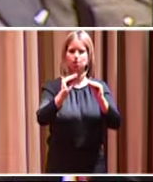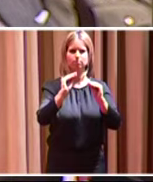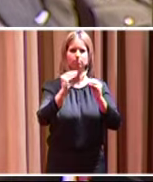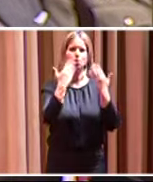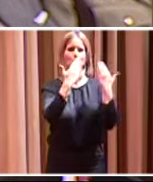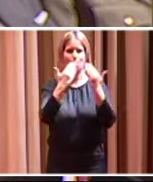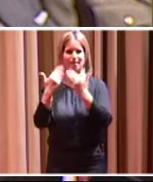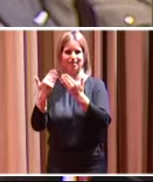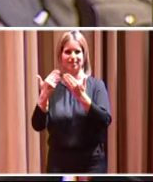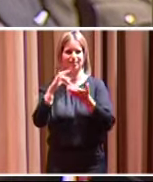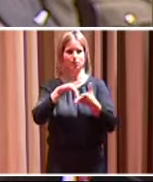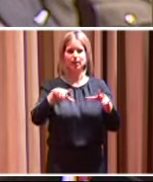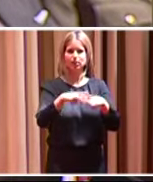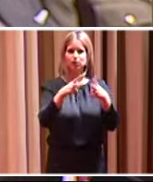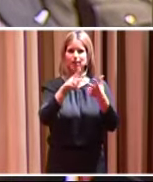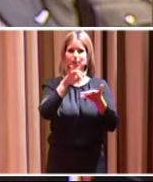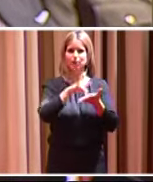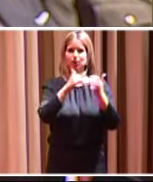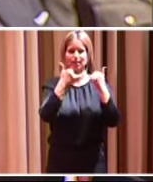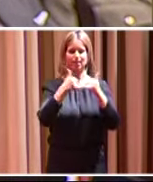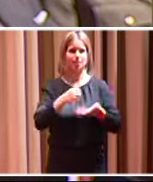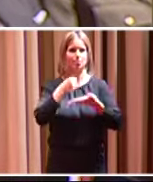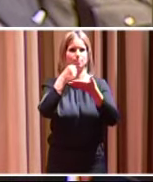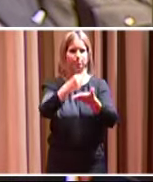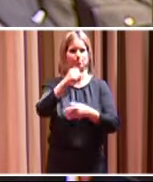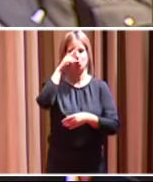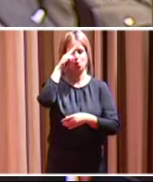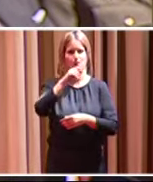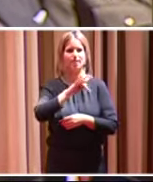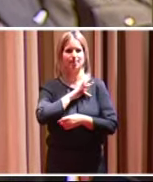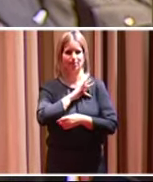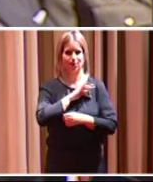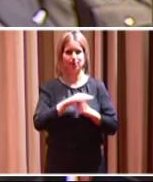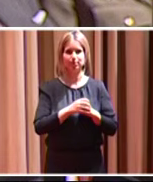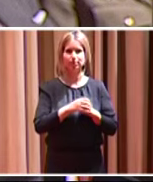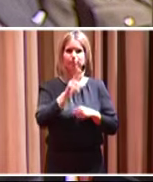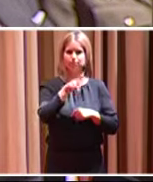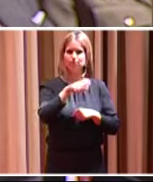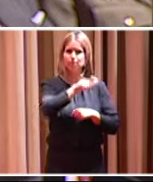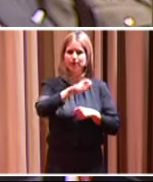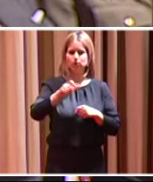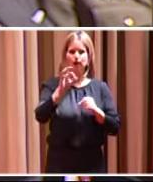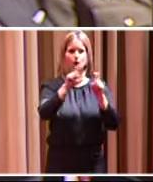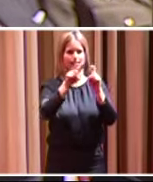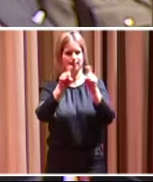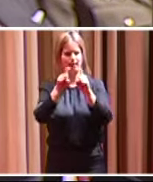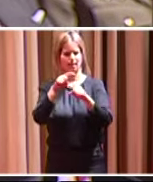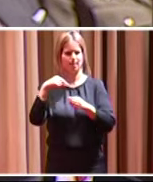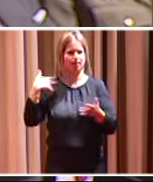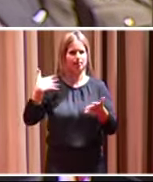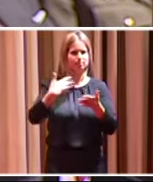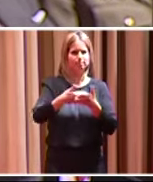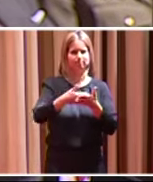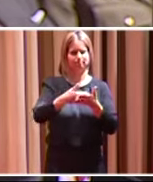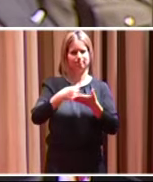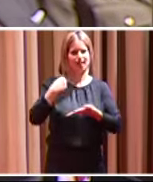de nuestra sociedad con esta ceremonia de entrega de honores y distinciones. Son personas y entidades que han dejado